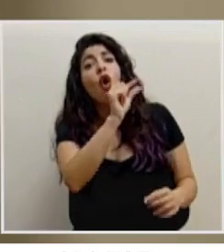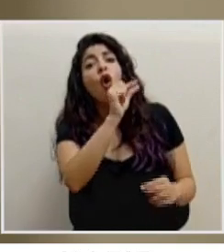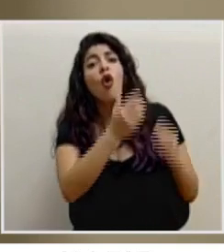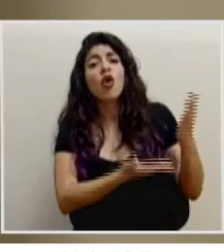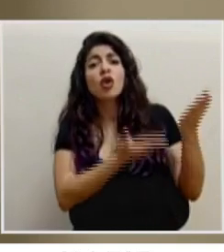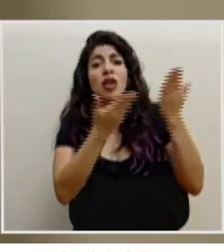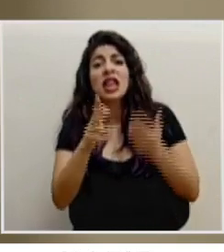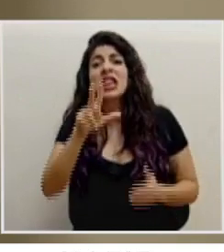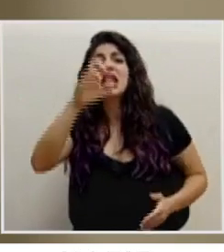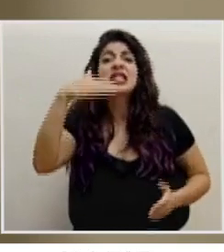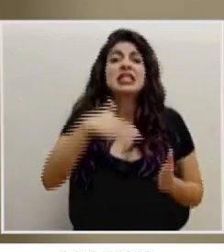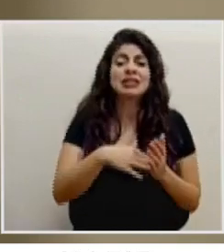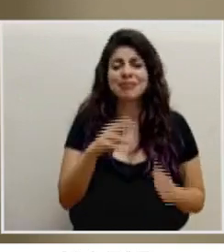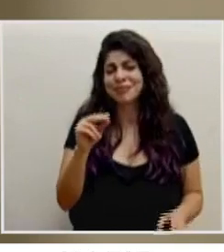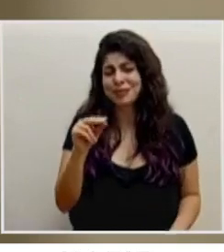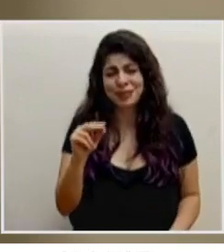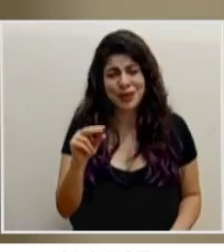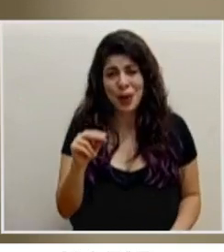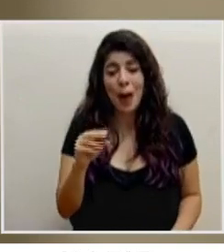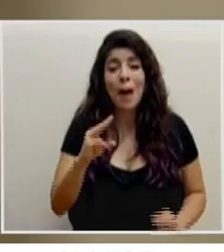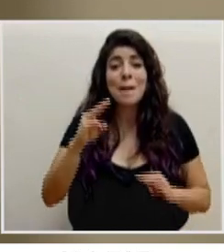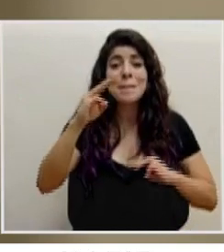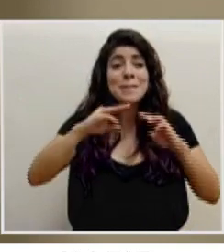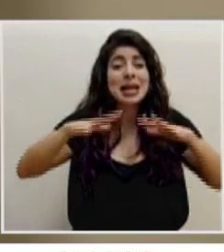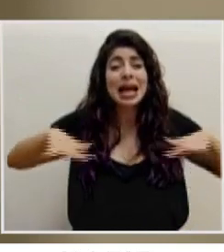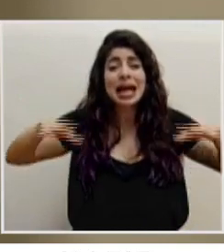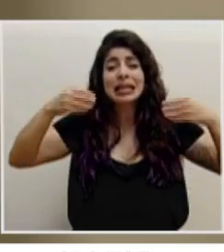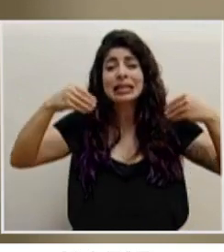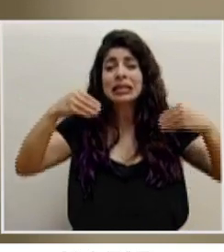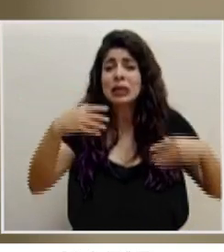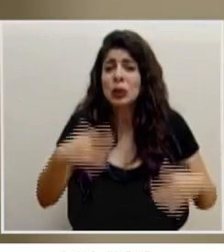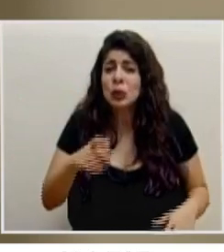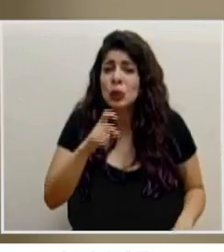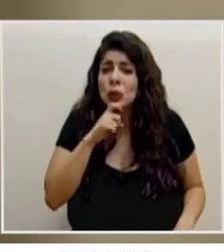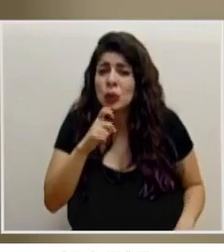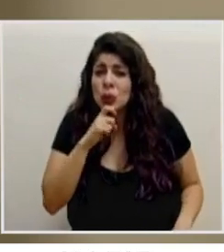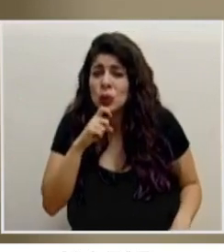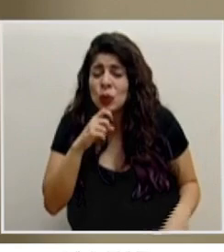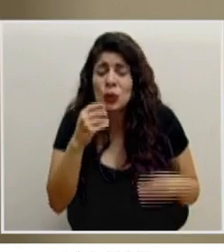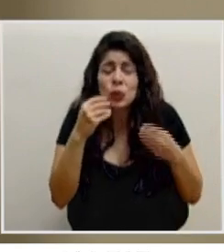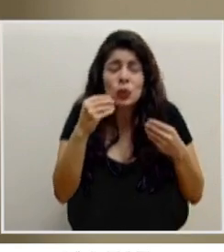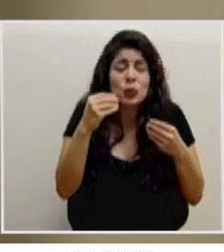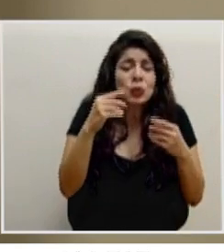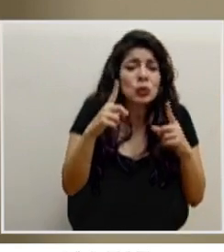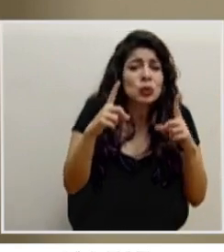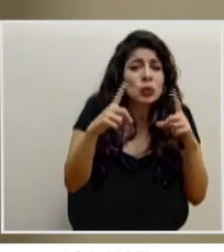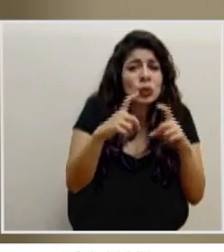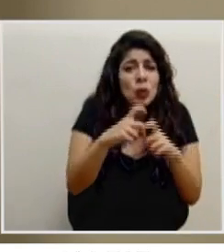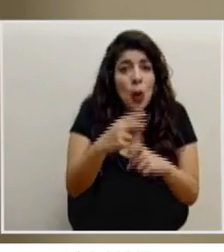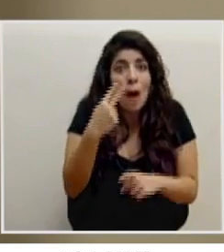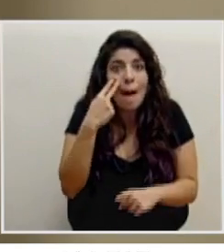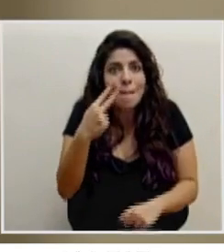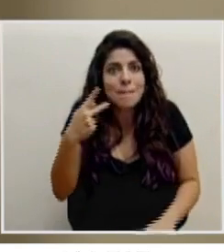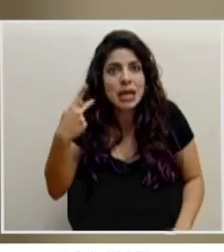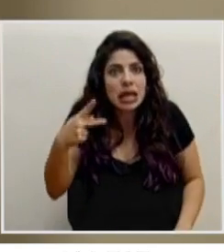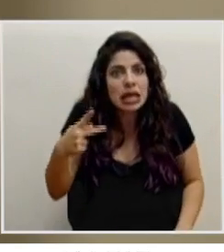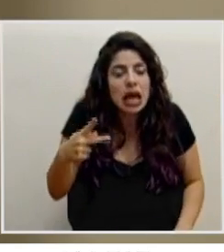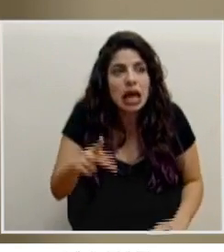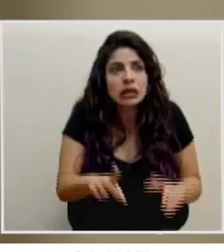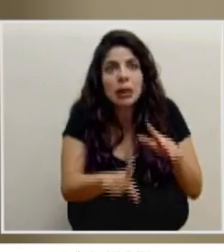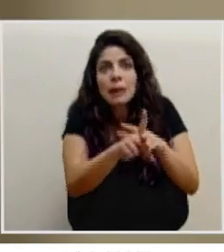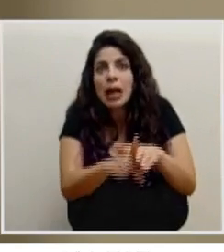mandar 300,000 dosis. El mercado ha estado muy difícil, muy contraído, hay muchas dificultades. Ustedes ven también los riesgos que eventualmente se